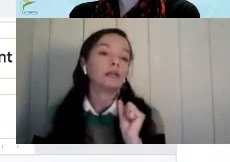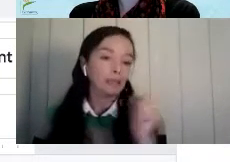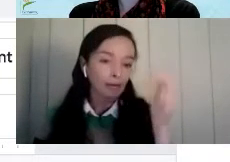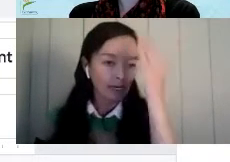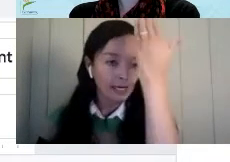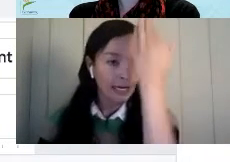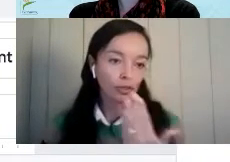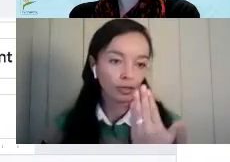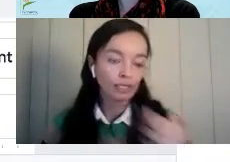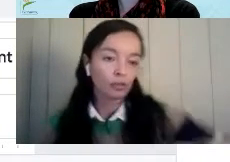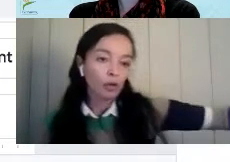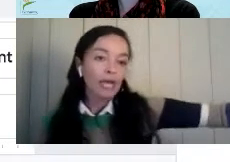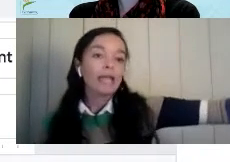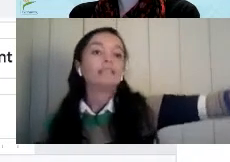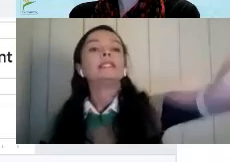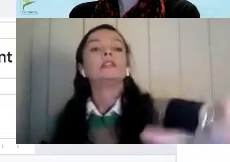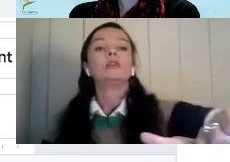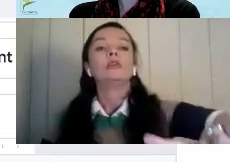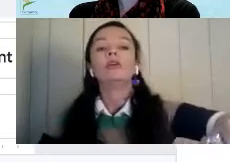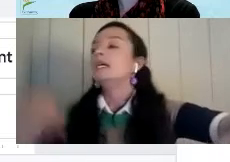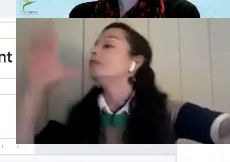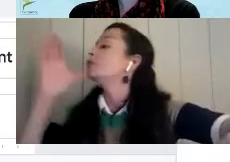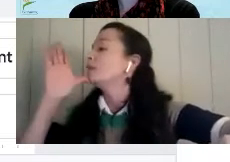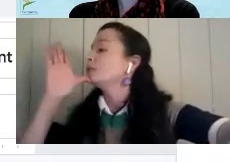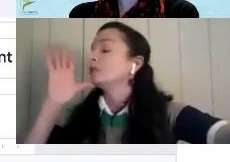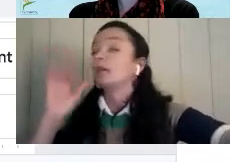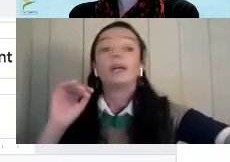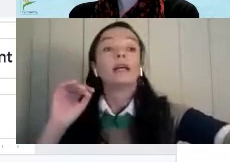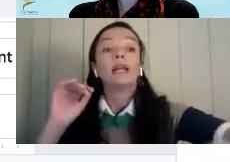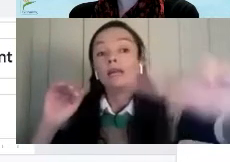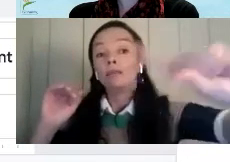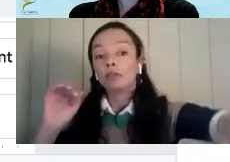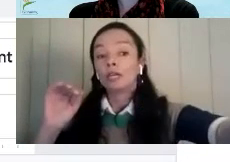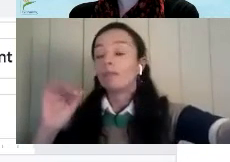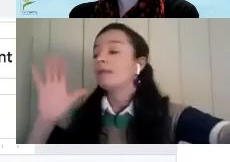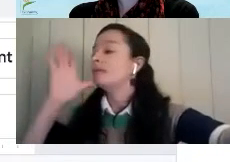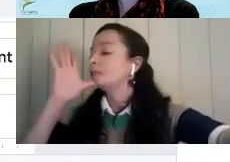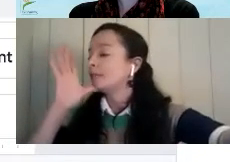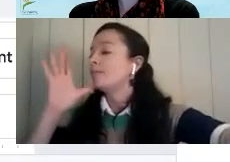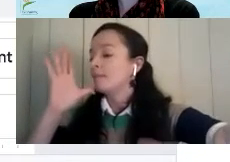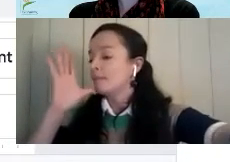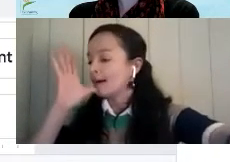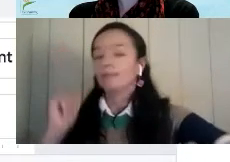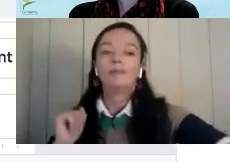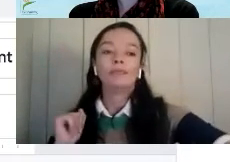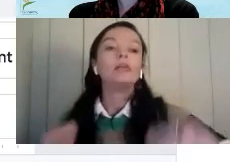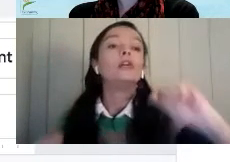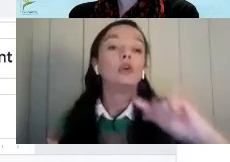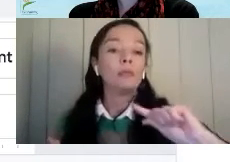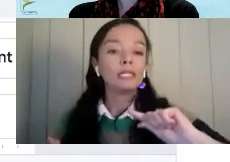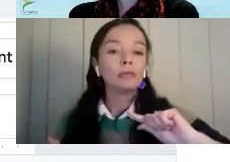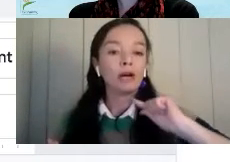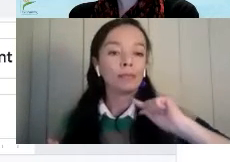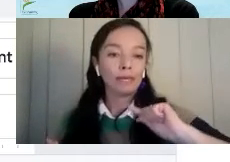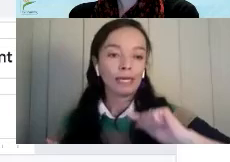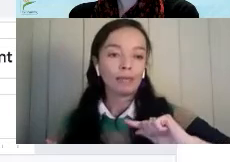porque le va a tapar la visión al niño. En círculo, entonces le vamos a tocar el mentón al bebé y le vamos a decir mamá. Lo